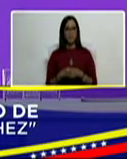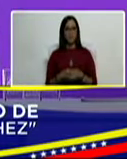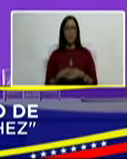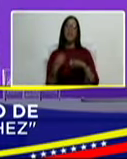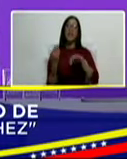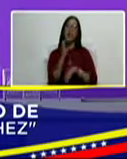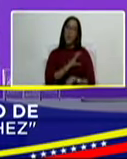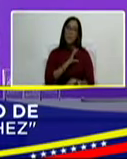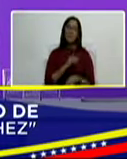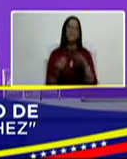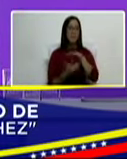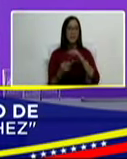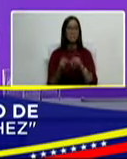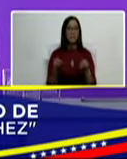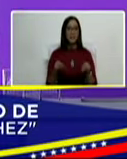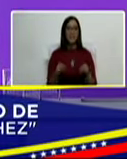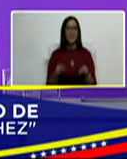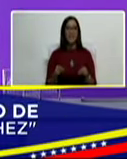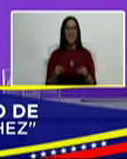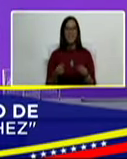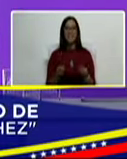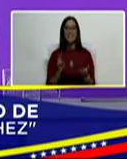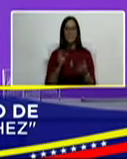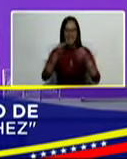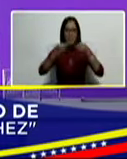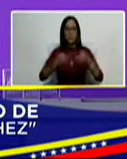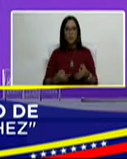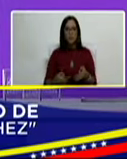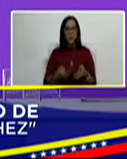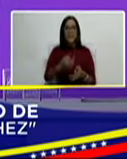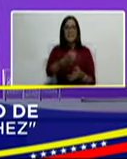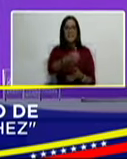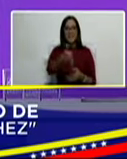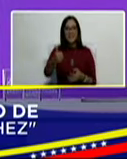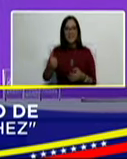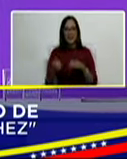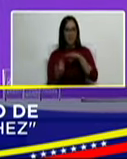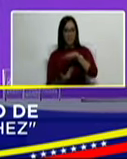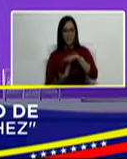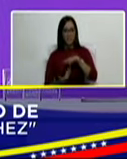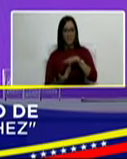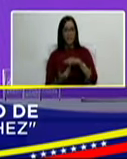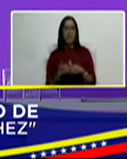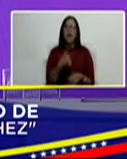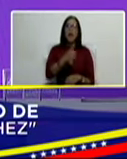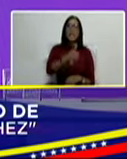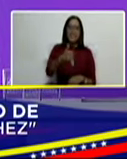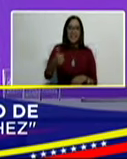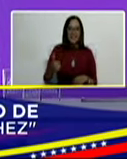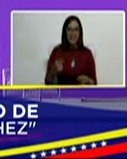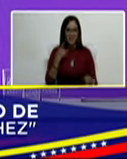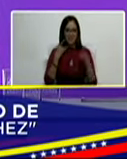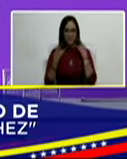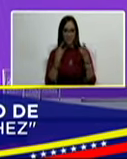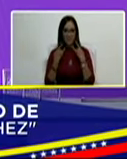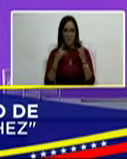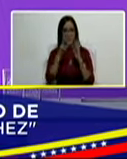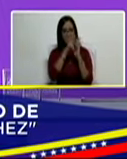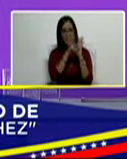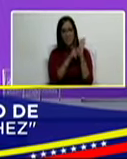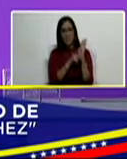en el territorio es la garantía de que cada vértice, cada acción